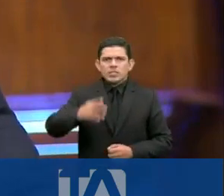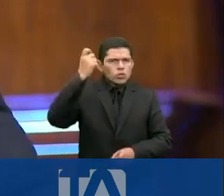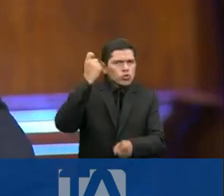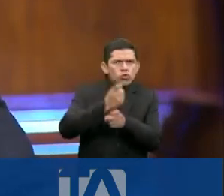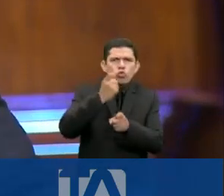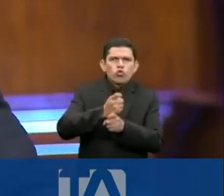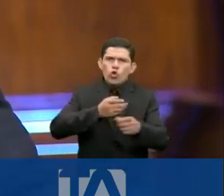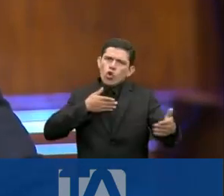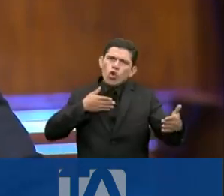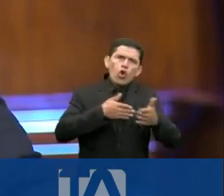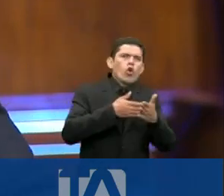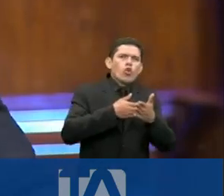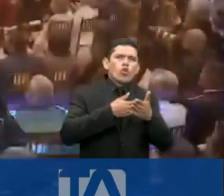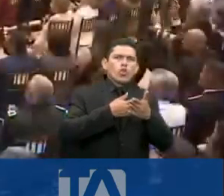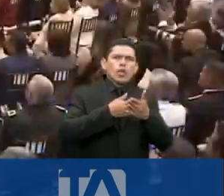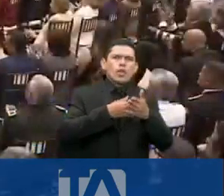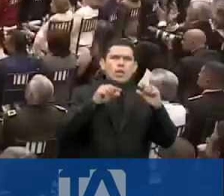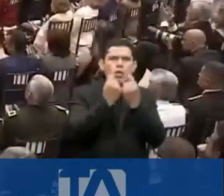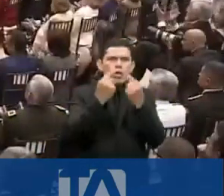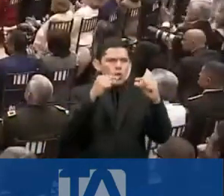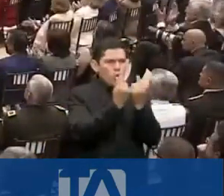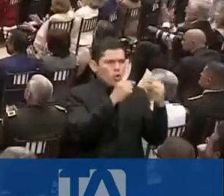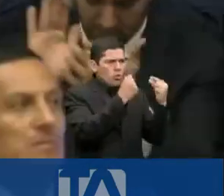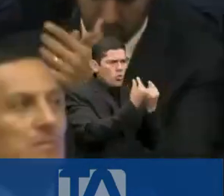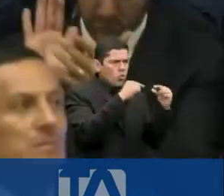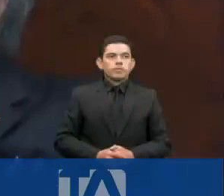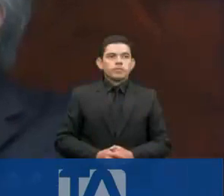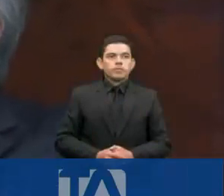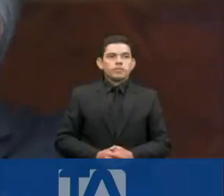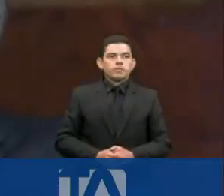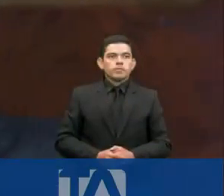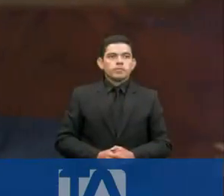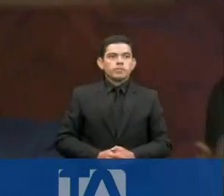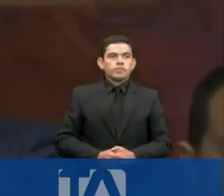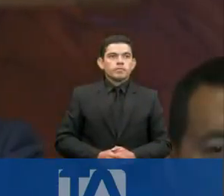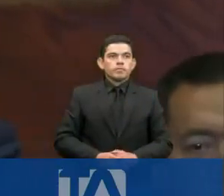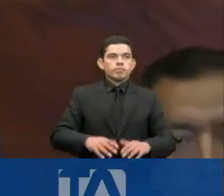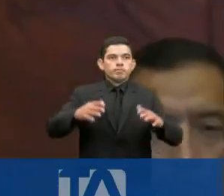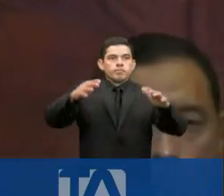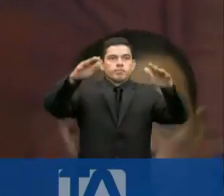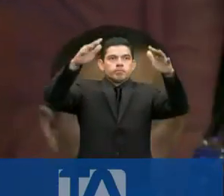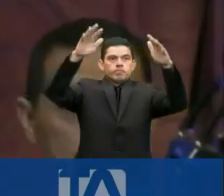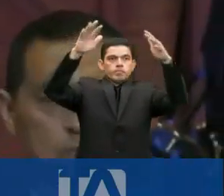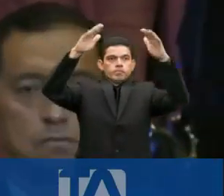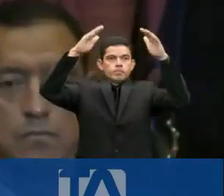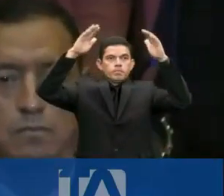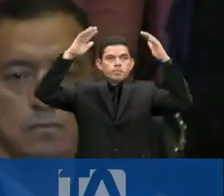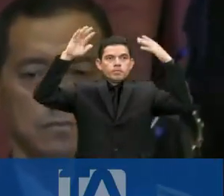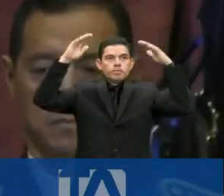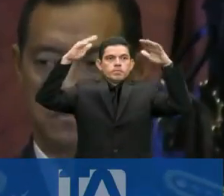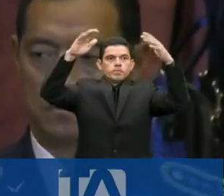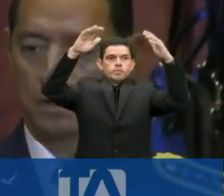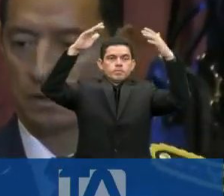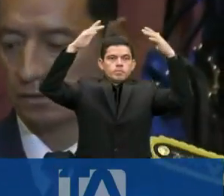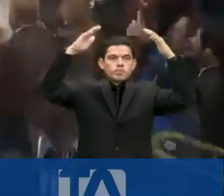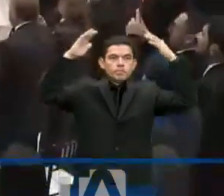Vamos a enfrentar a las organizaciones criminales. Ha sido el discurso del presidente Guillermo Lasso al término de su primer